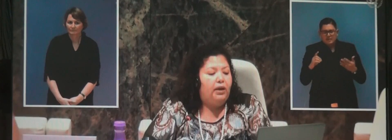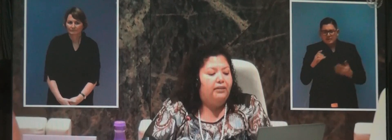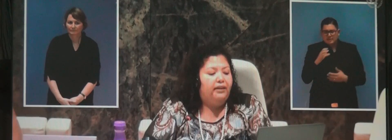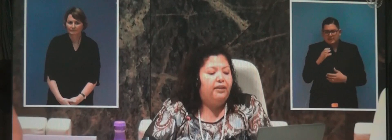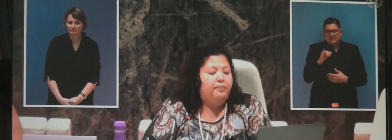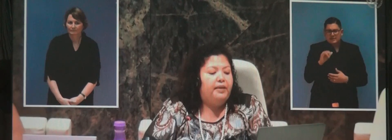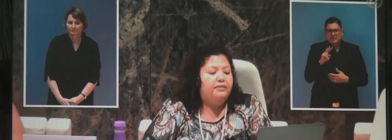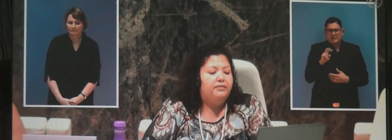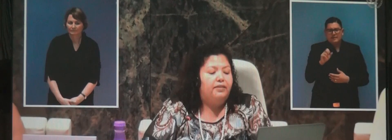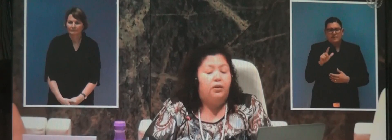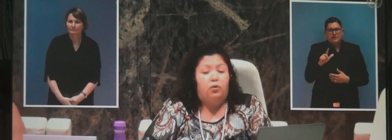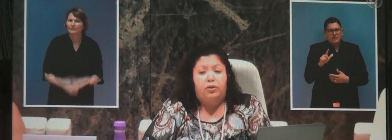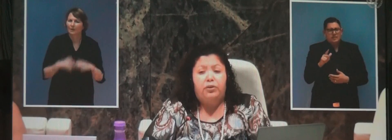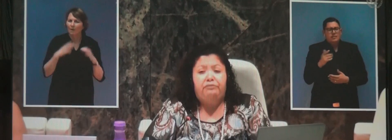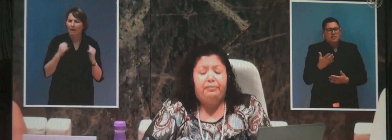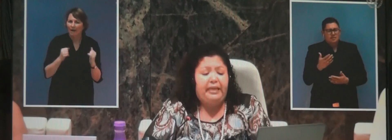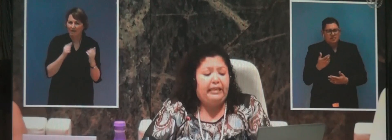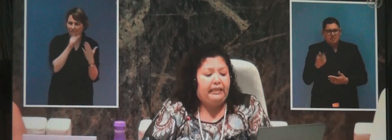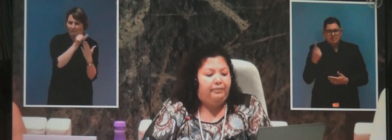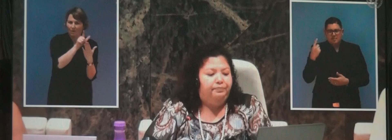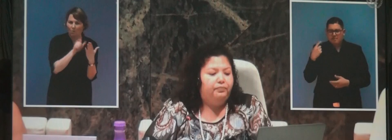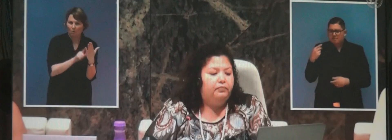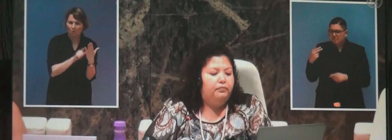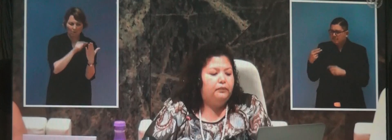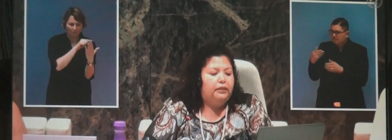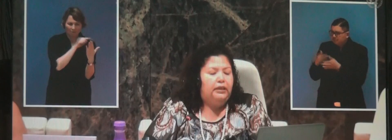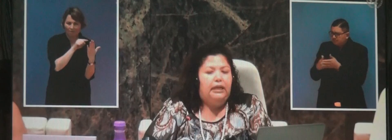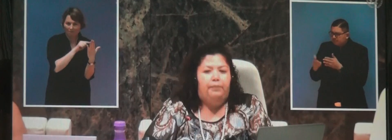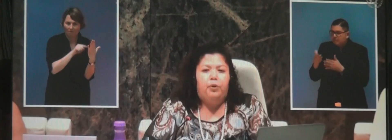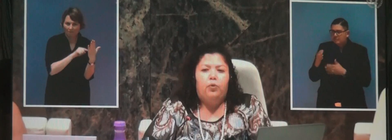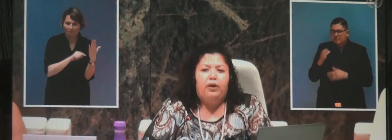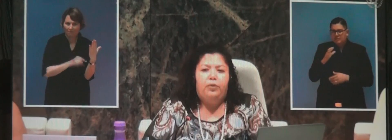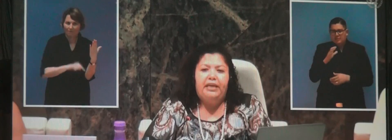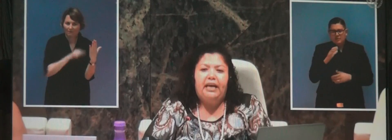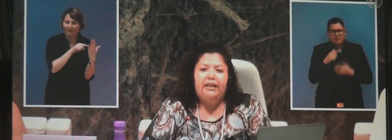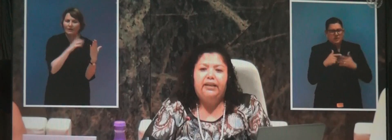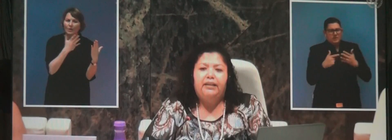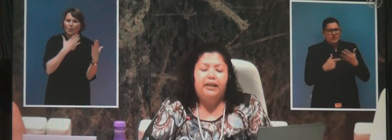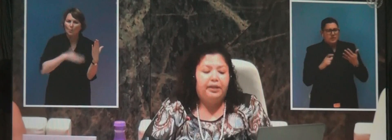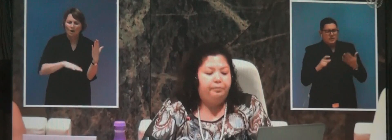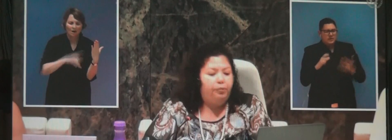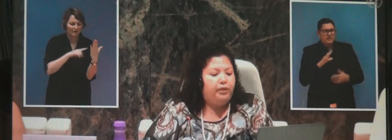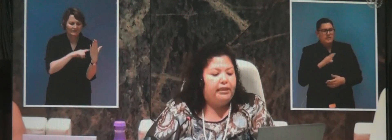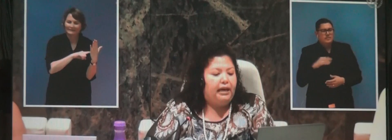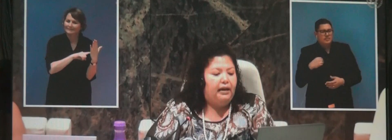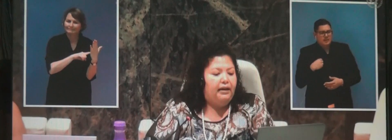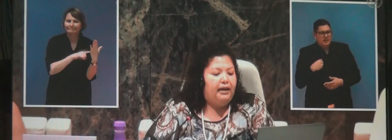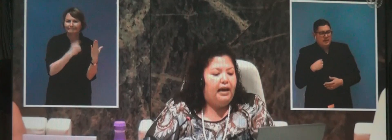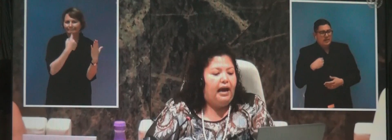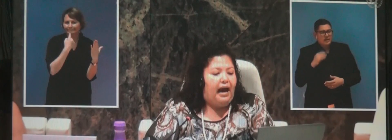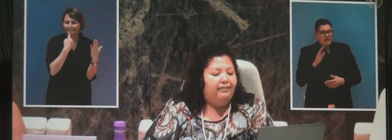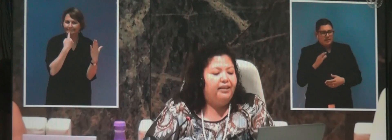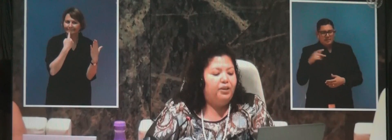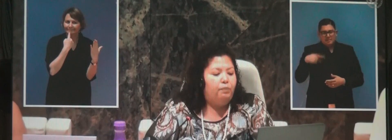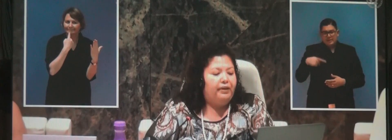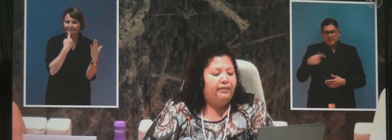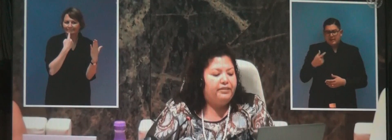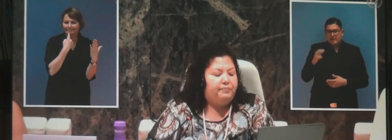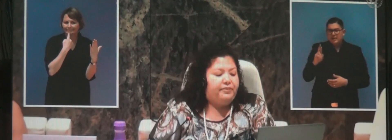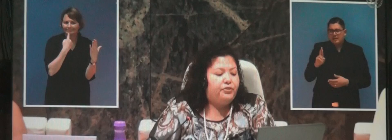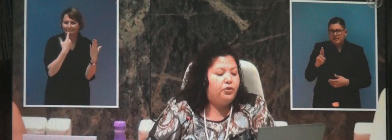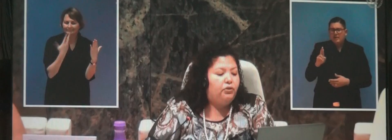derogado con la entrada en vigencia del Código de Familia. La Procuraduría General de la República ha